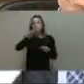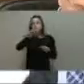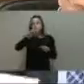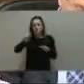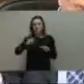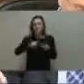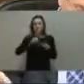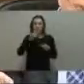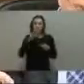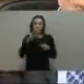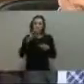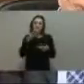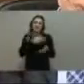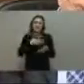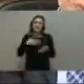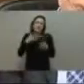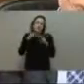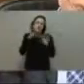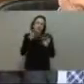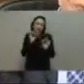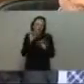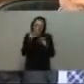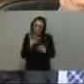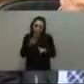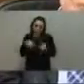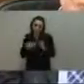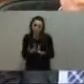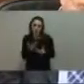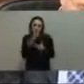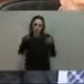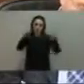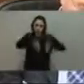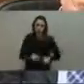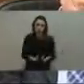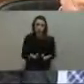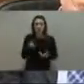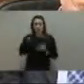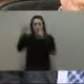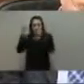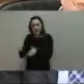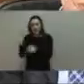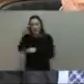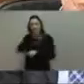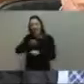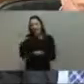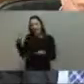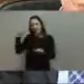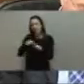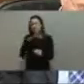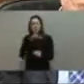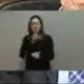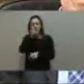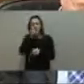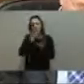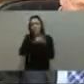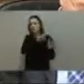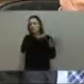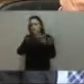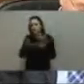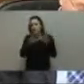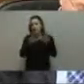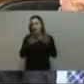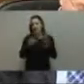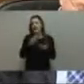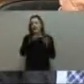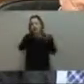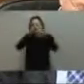las han hundido ustedes. Mienten desde hace años. En el 2010 ya tenían análisis y estudios que indicaban que la empresa entraba